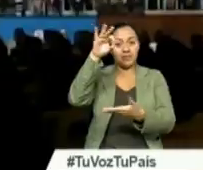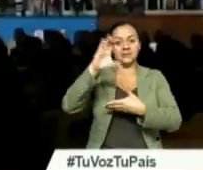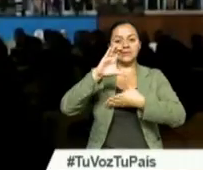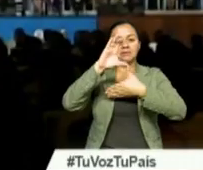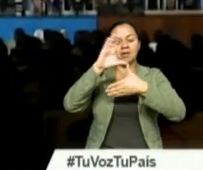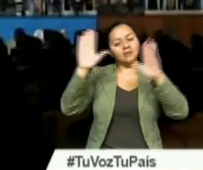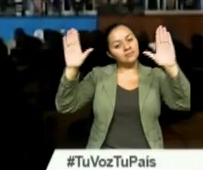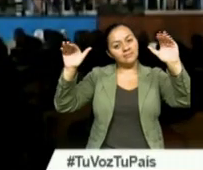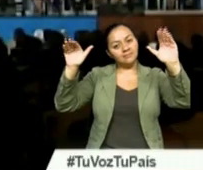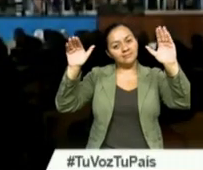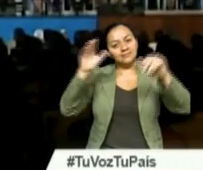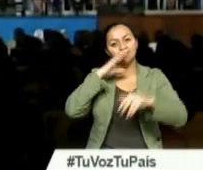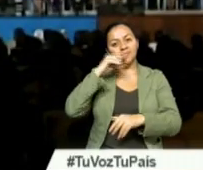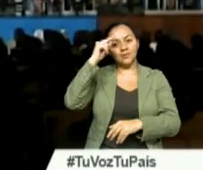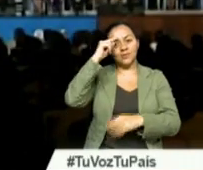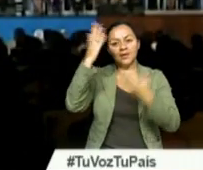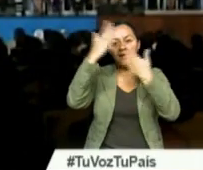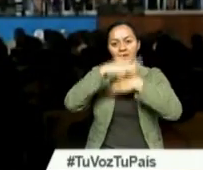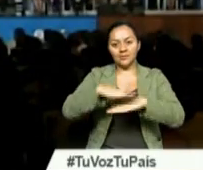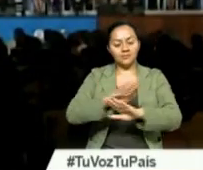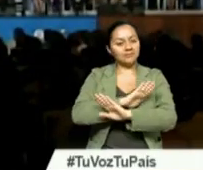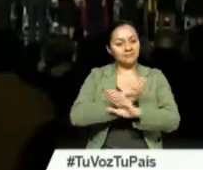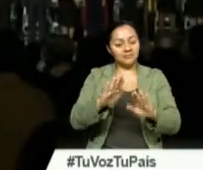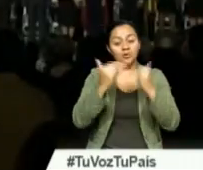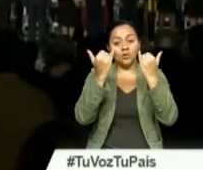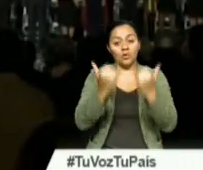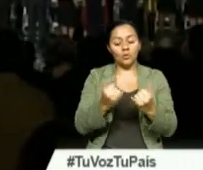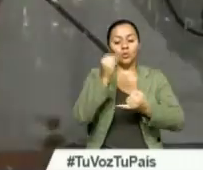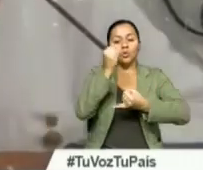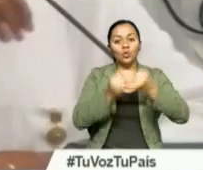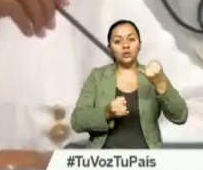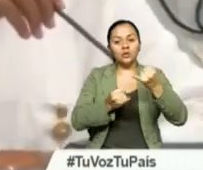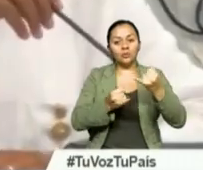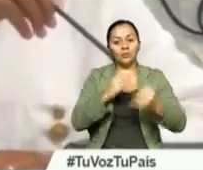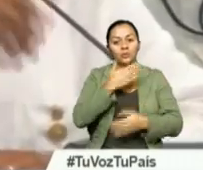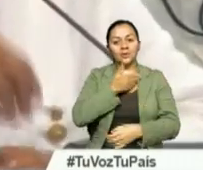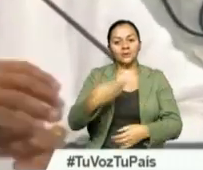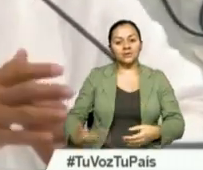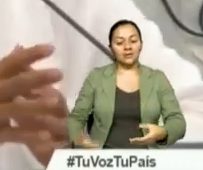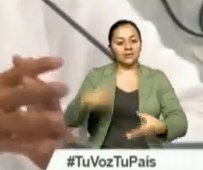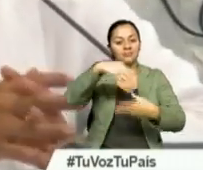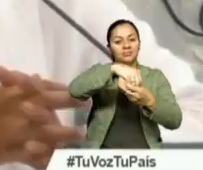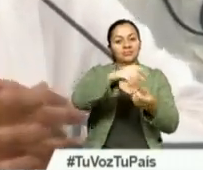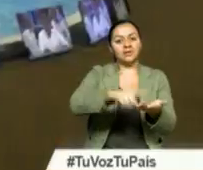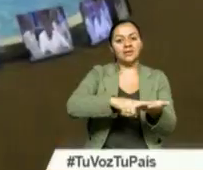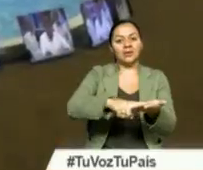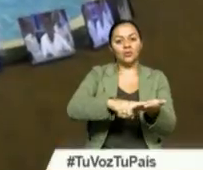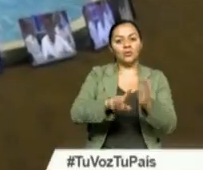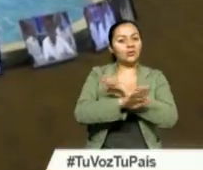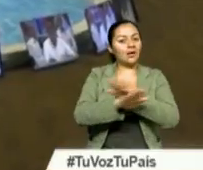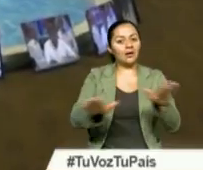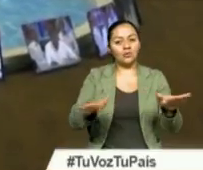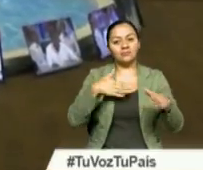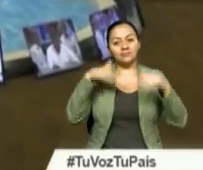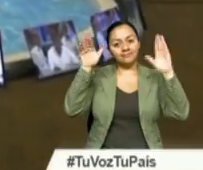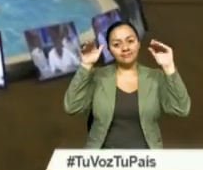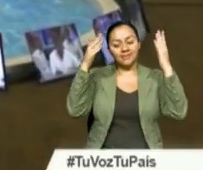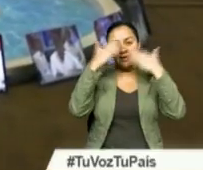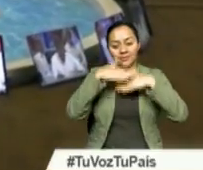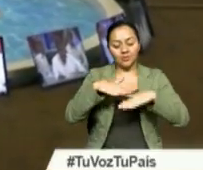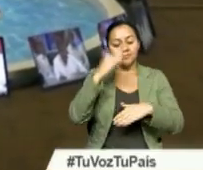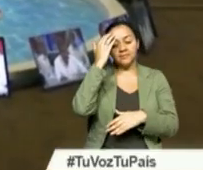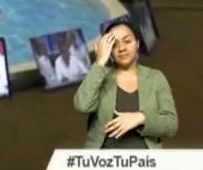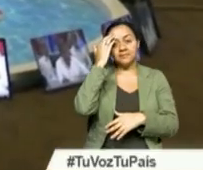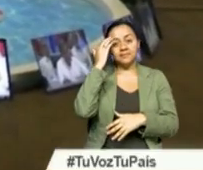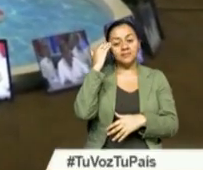despidieron al primer mandatario Rafael Correa en esta su última cita regional en la que participa como presidente ecuatoriano. El jefe